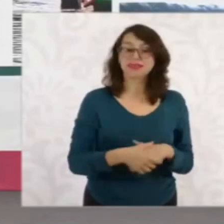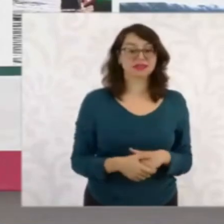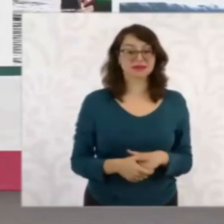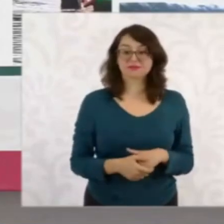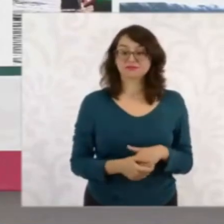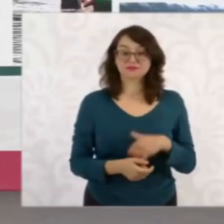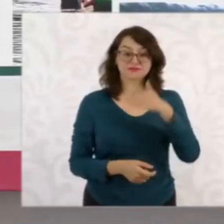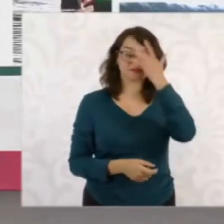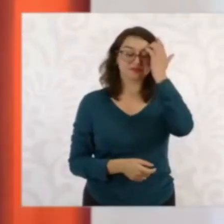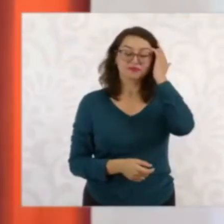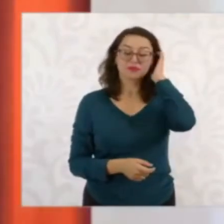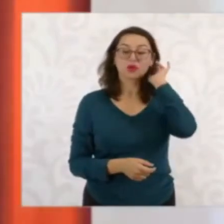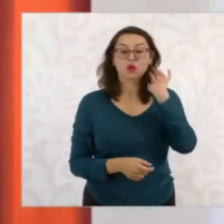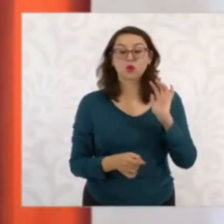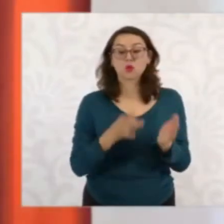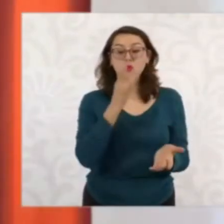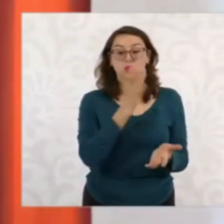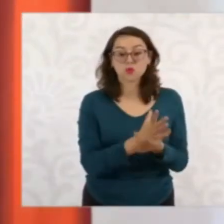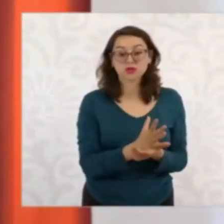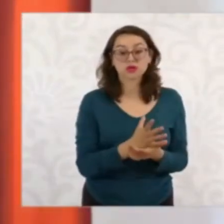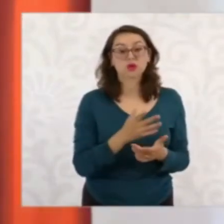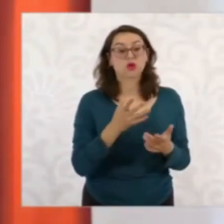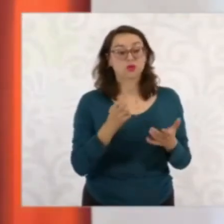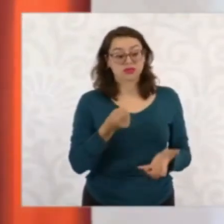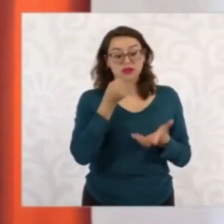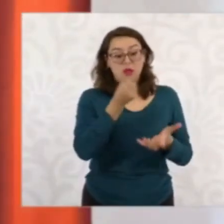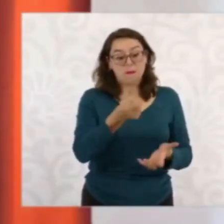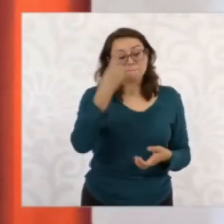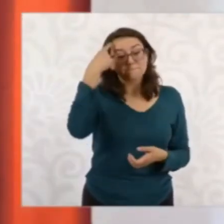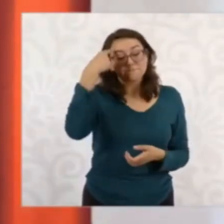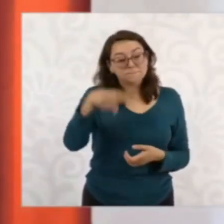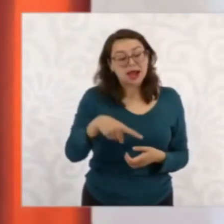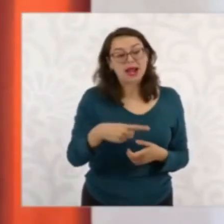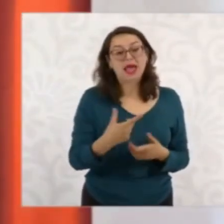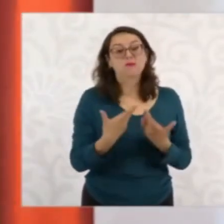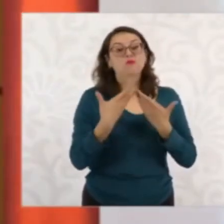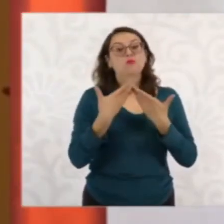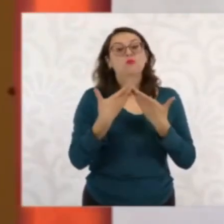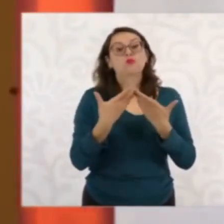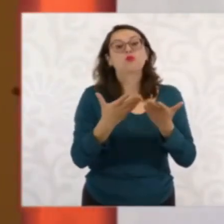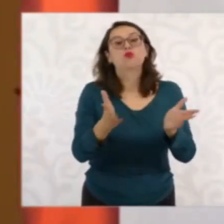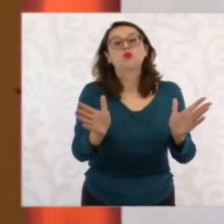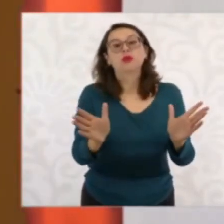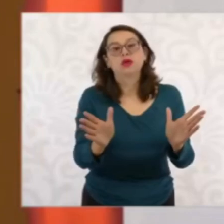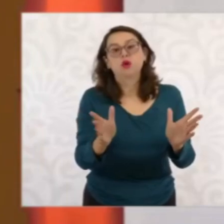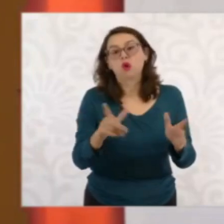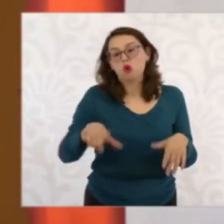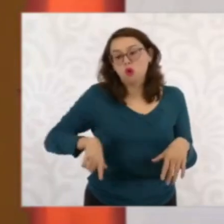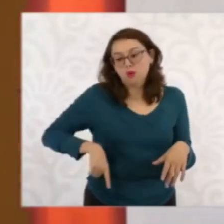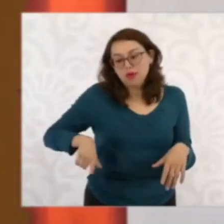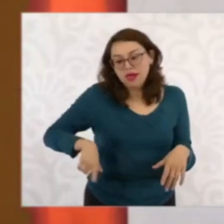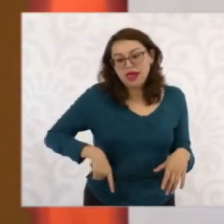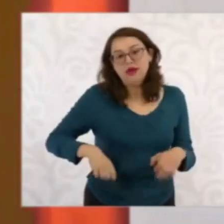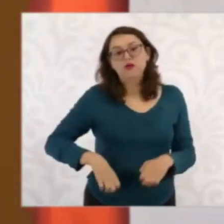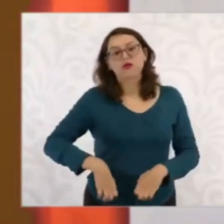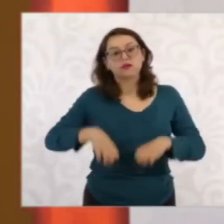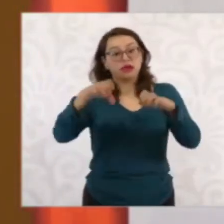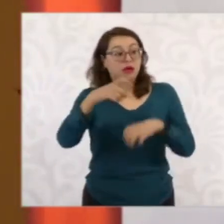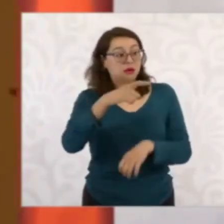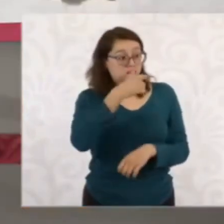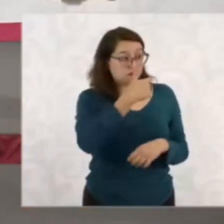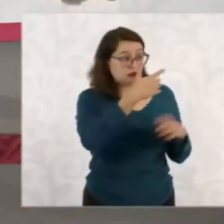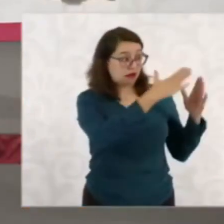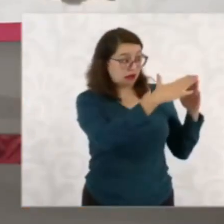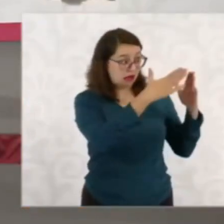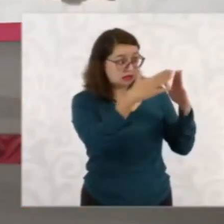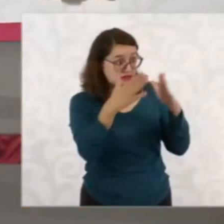se destinaba a puros bienes y servicios públicos. Y la ayuda que le lleva directamente a las personas era nula. La